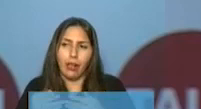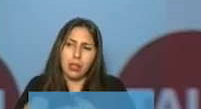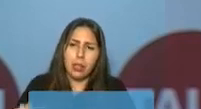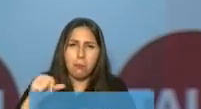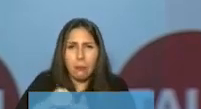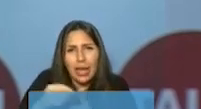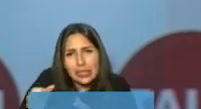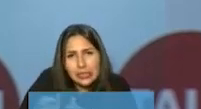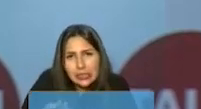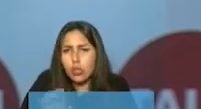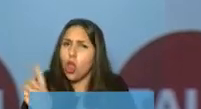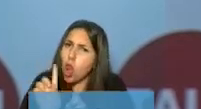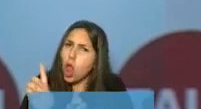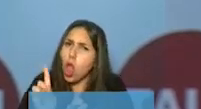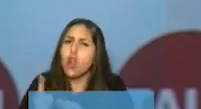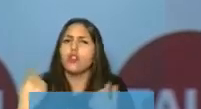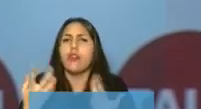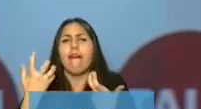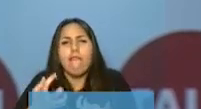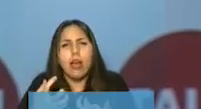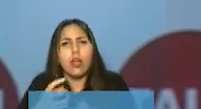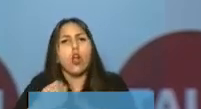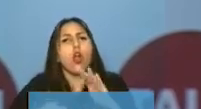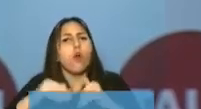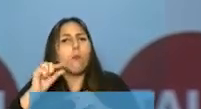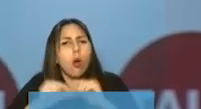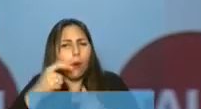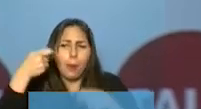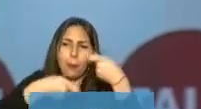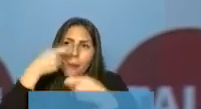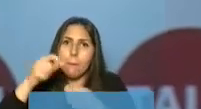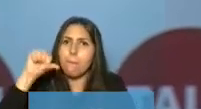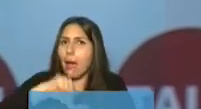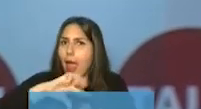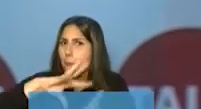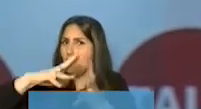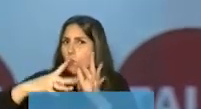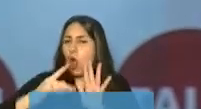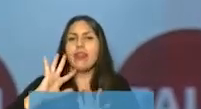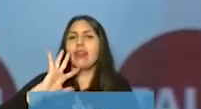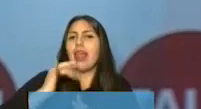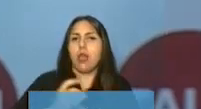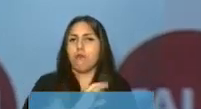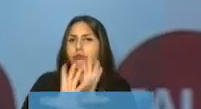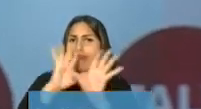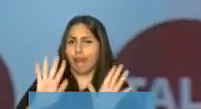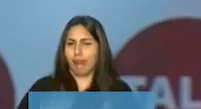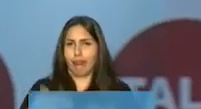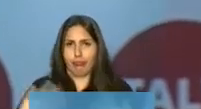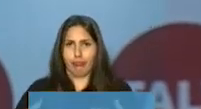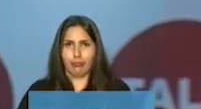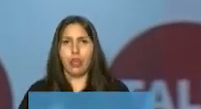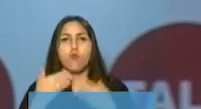y construir un pequeño país modelo, un país de primera de verdad. Muchas gracias.